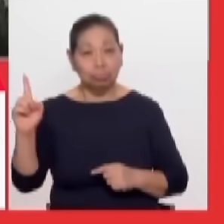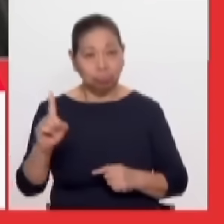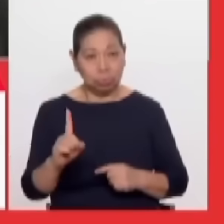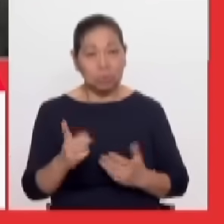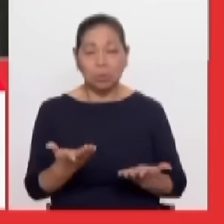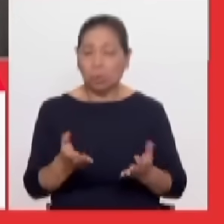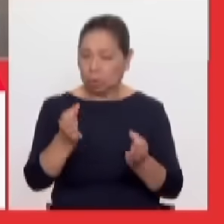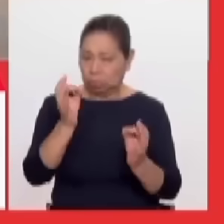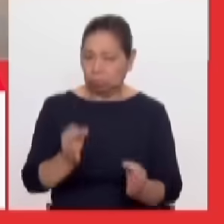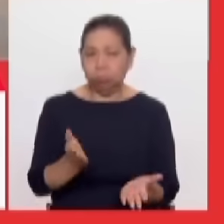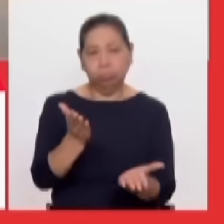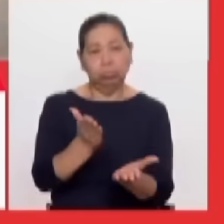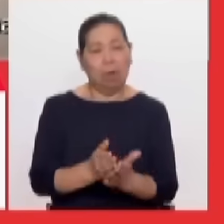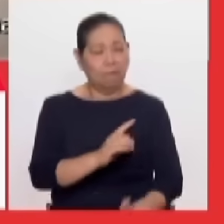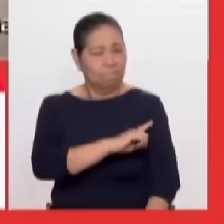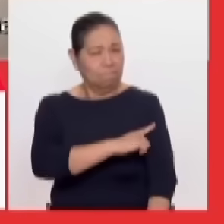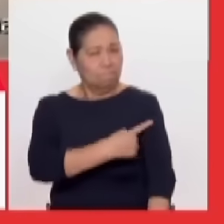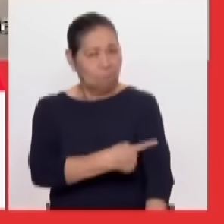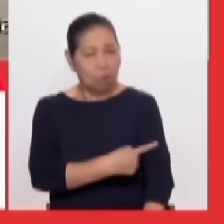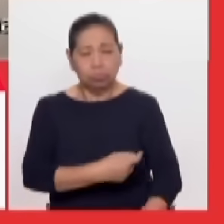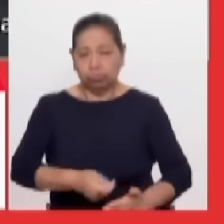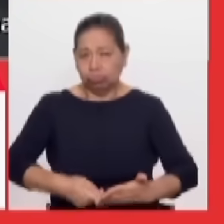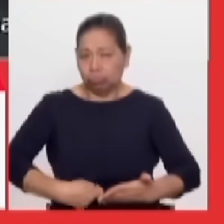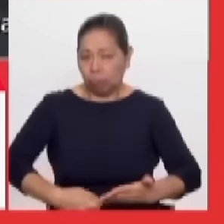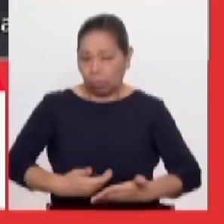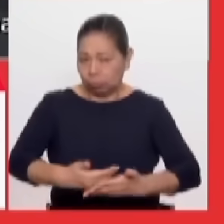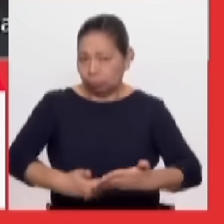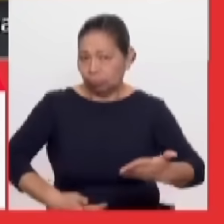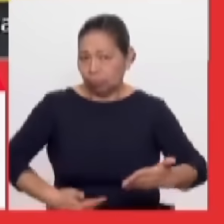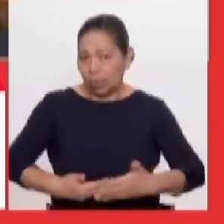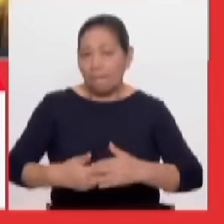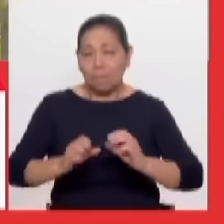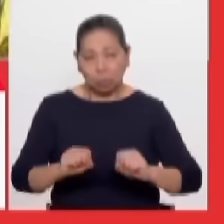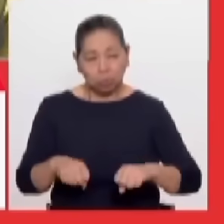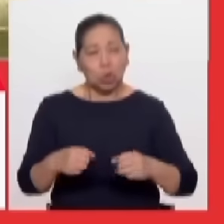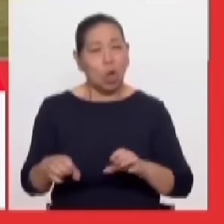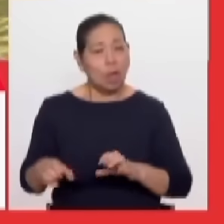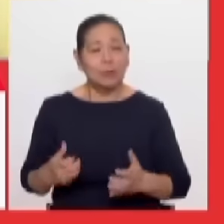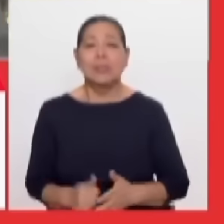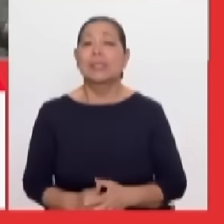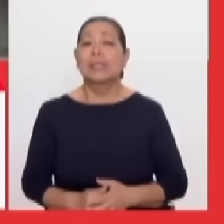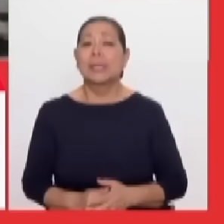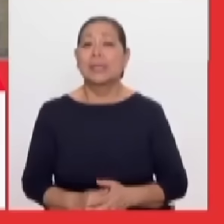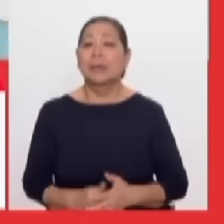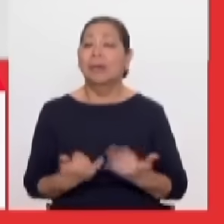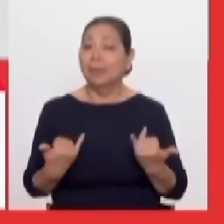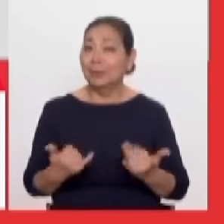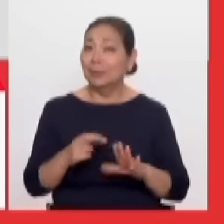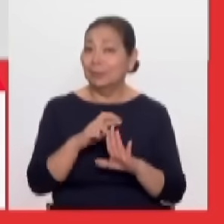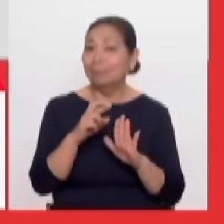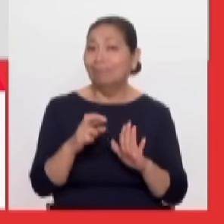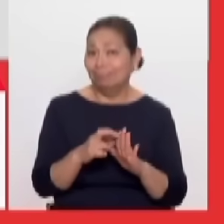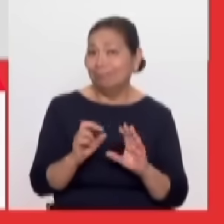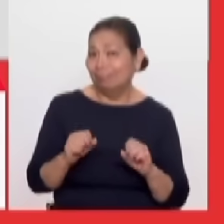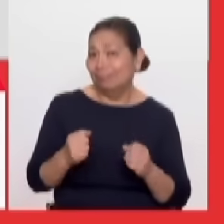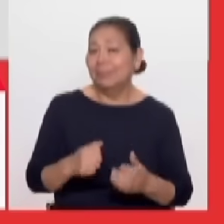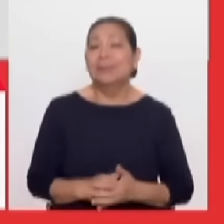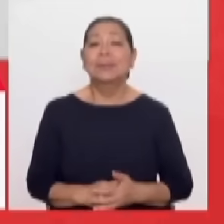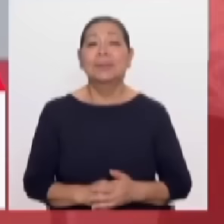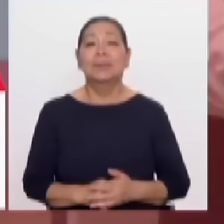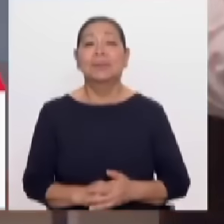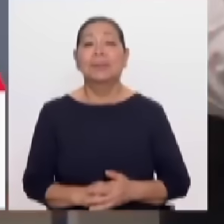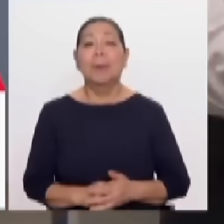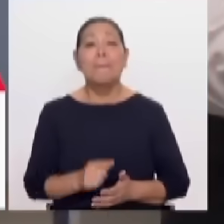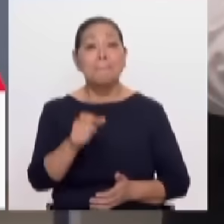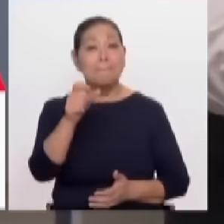con esa firmeza y esa valentía firmara los documentos para hacer realidad este proyecto.